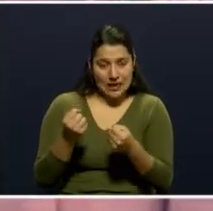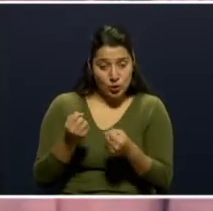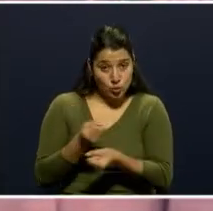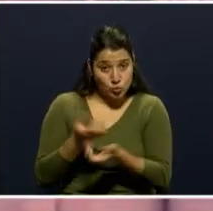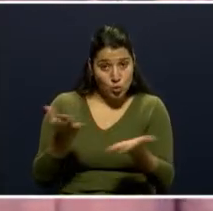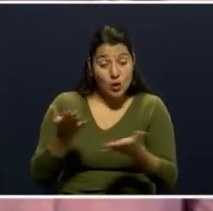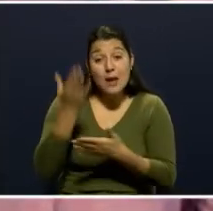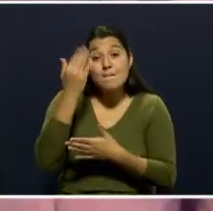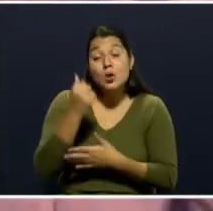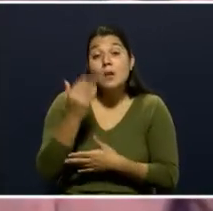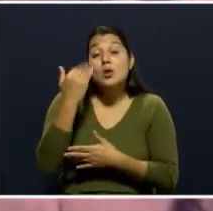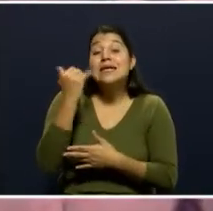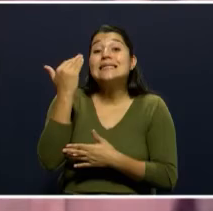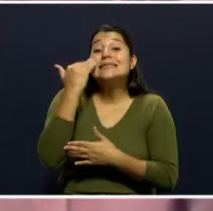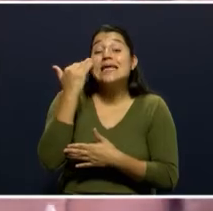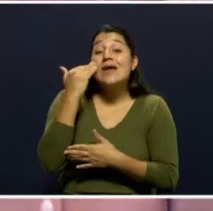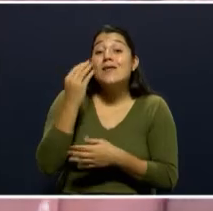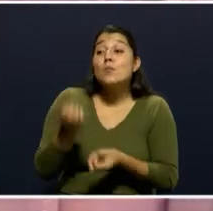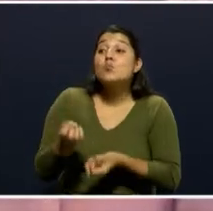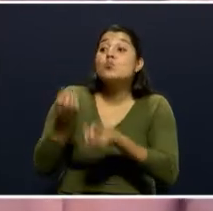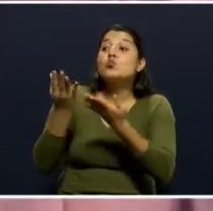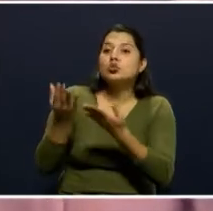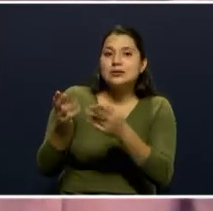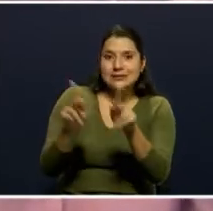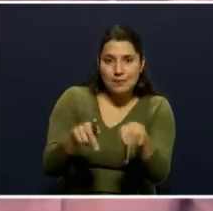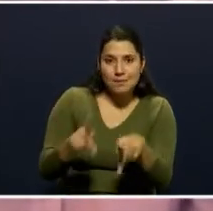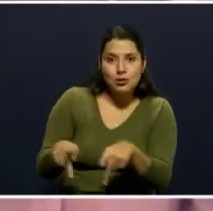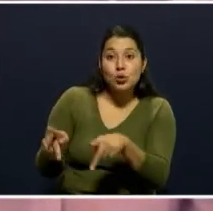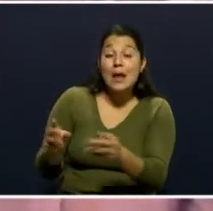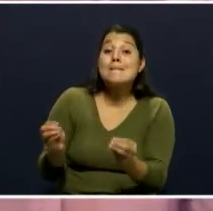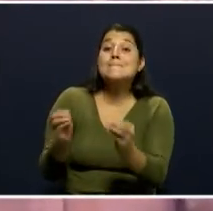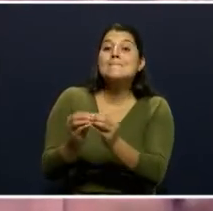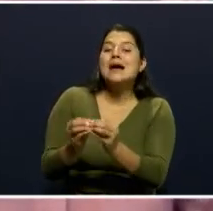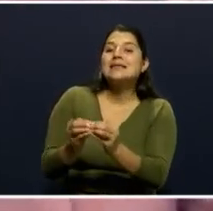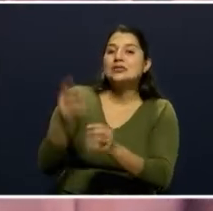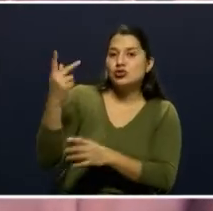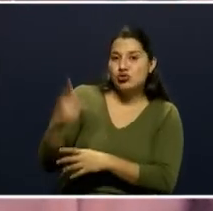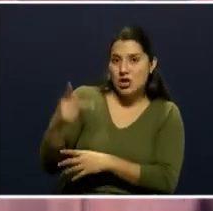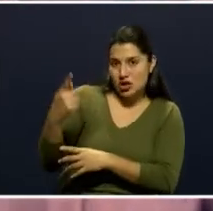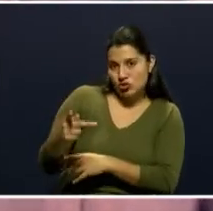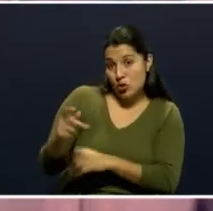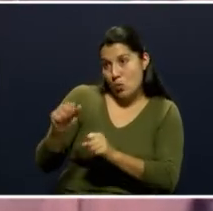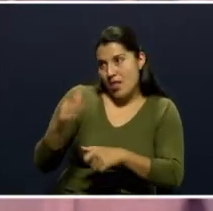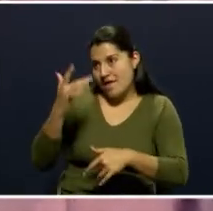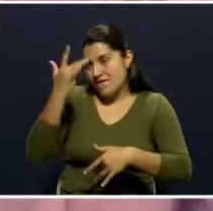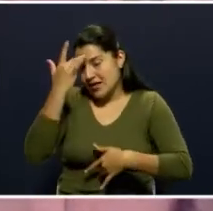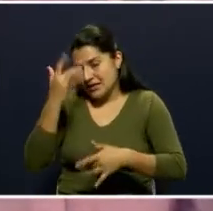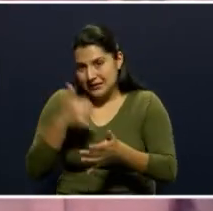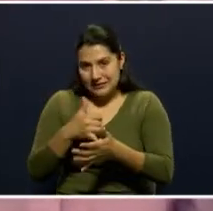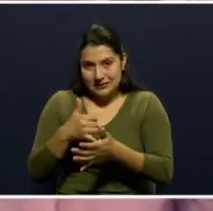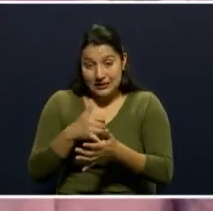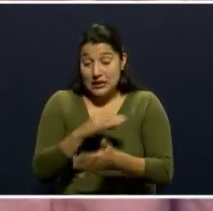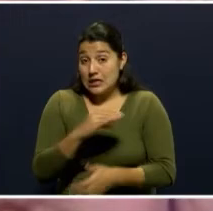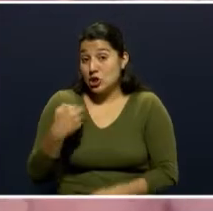hay un grueso de la población que está sensible a tener una infección y no sabemos